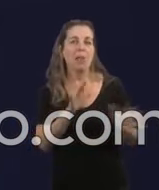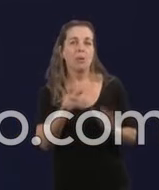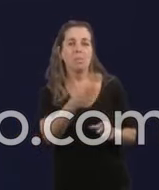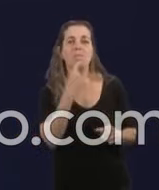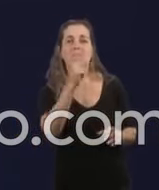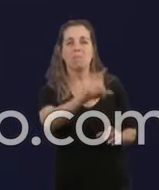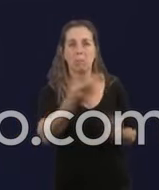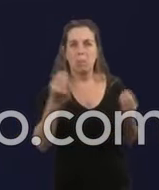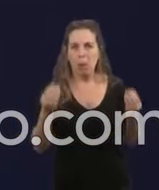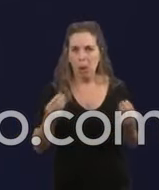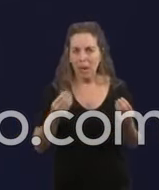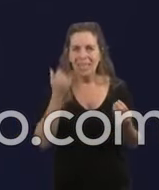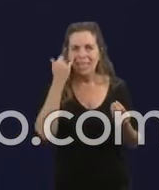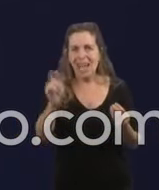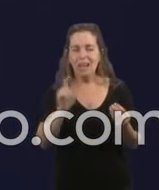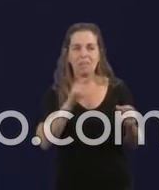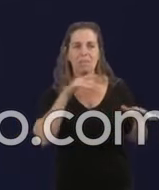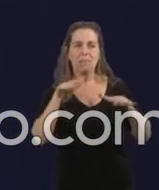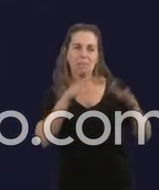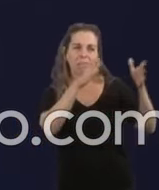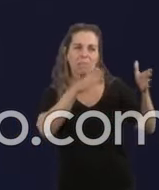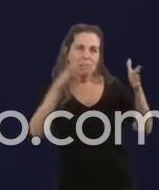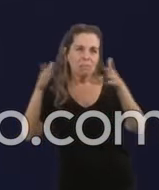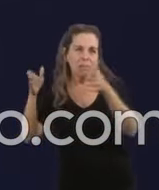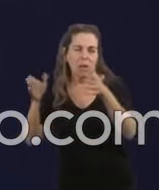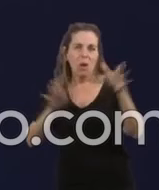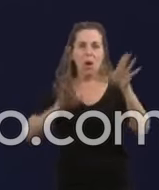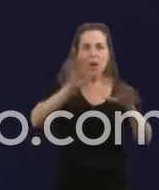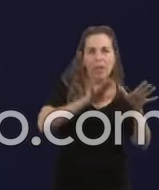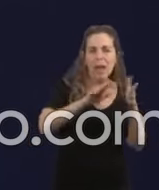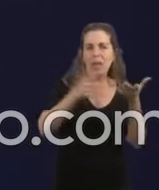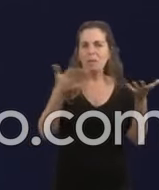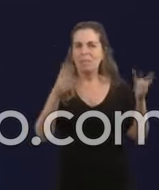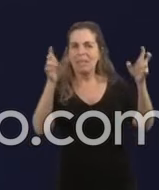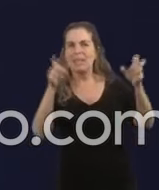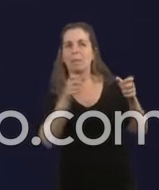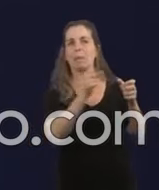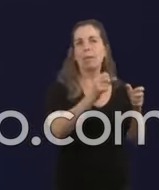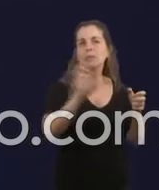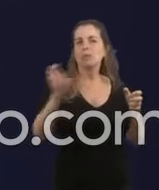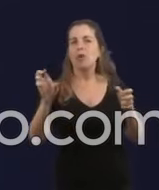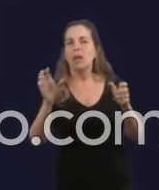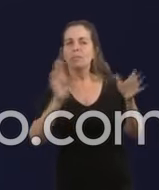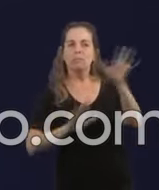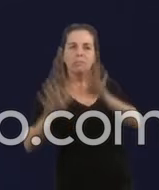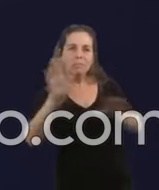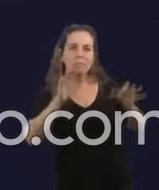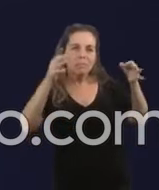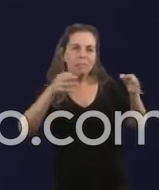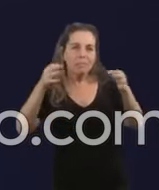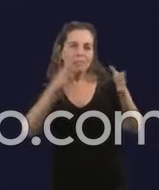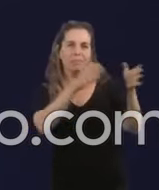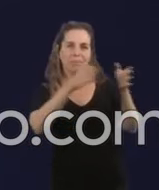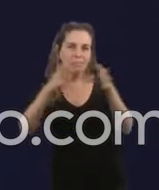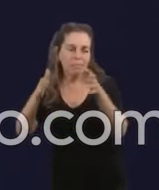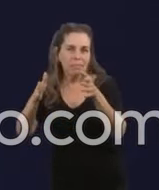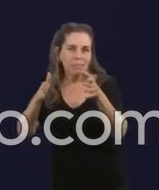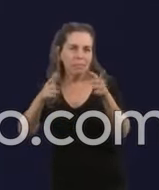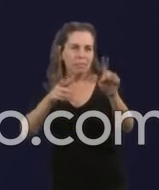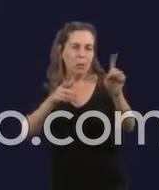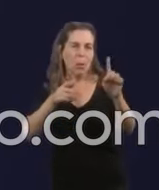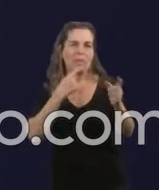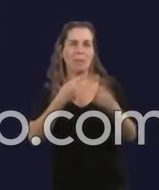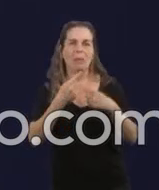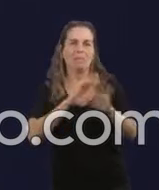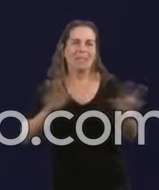porque vamos a ver desregulado todo tanto en términos cambiarios que no va que efectivamente no va a llegar un punto donde vas a dejar de preguntar por